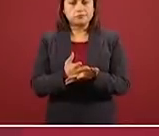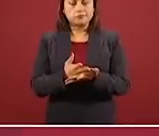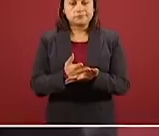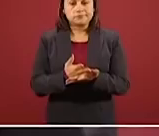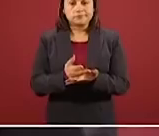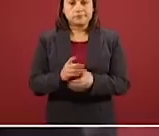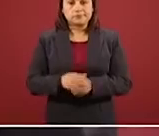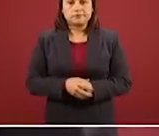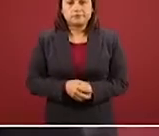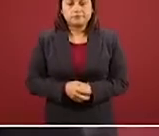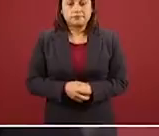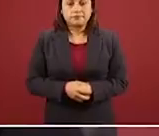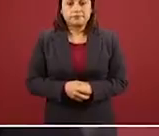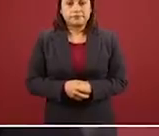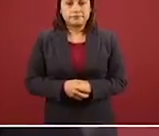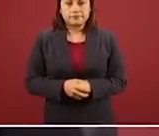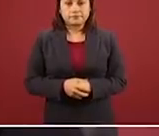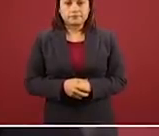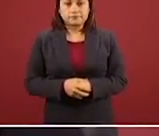que